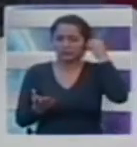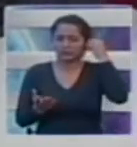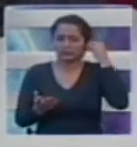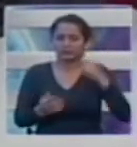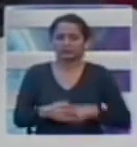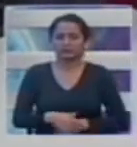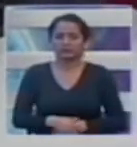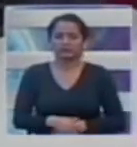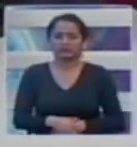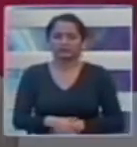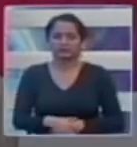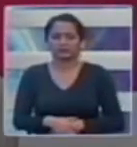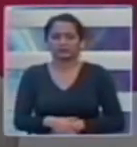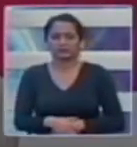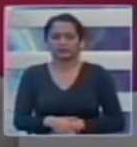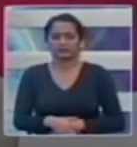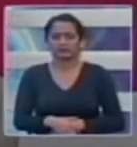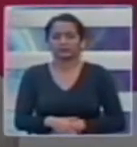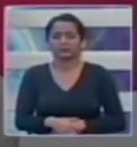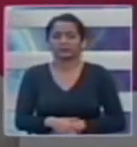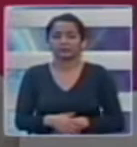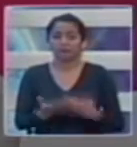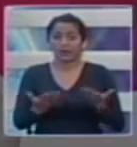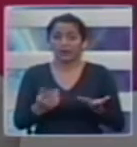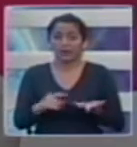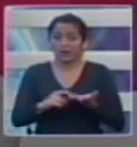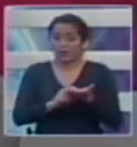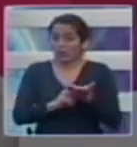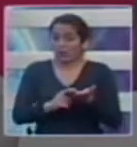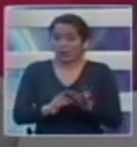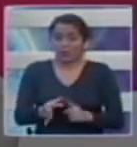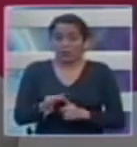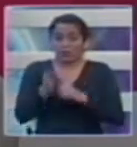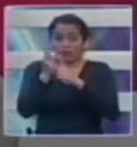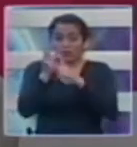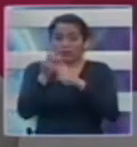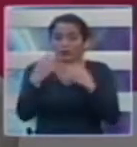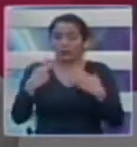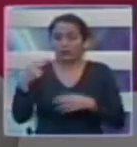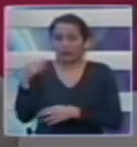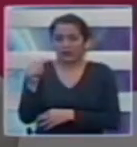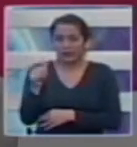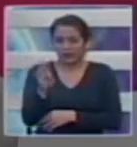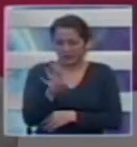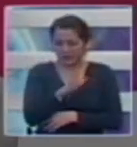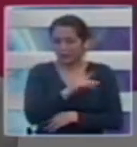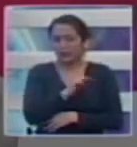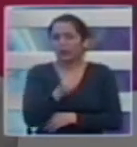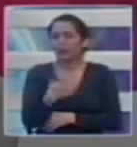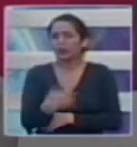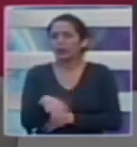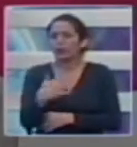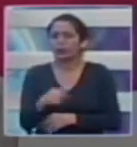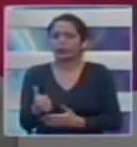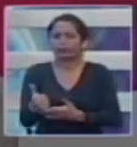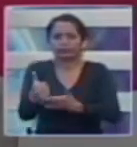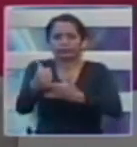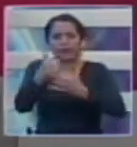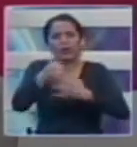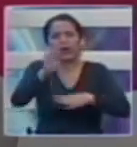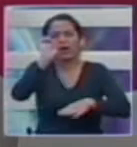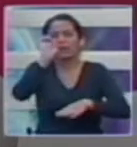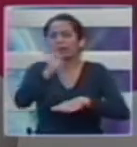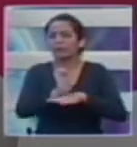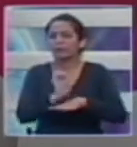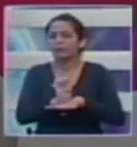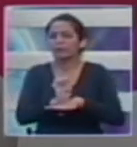impacto ambiental. Ahora, el Hábitat 3 nos ha puesto la palestra mundial. ¿De qué manera pues este evento ayuda al Ecuador en